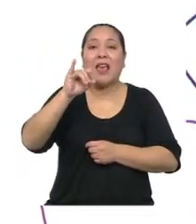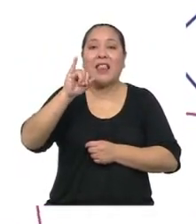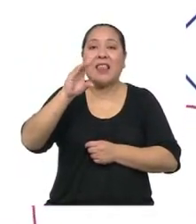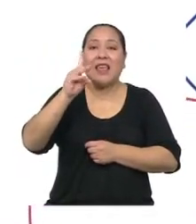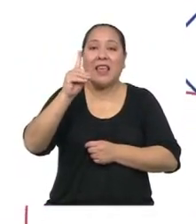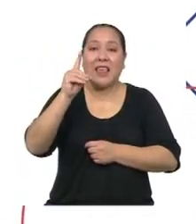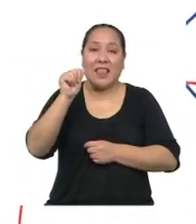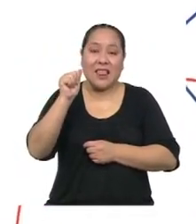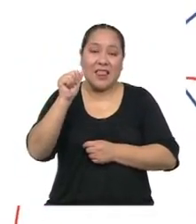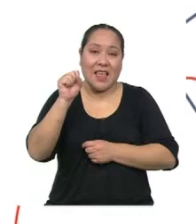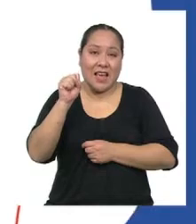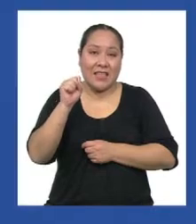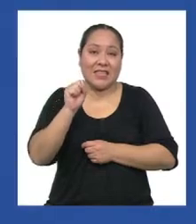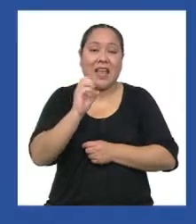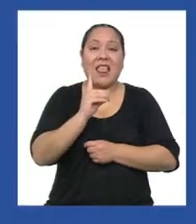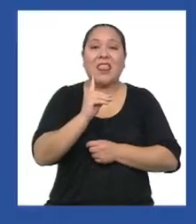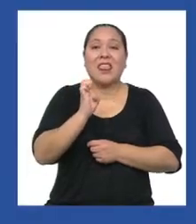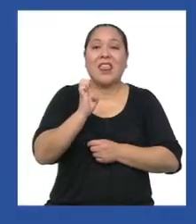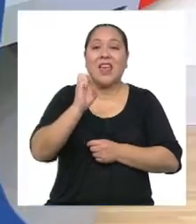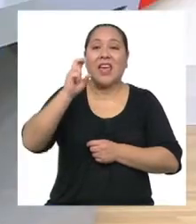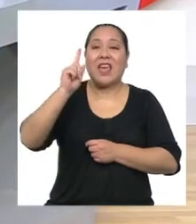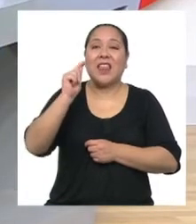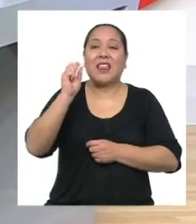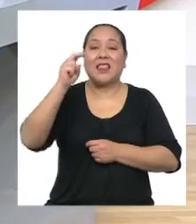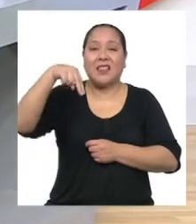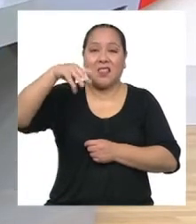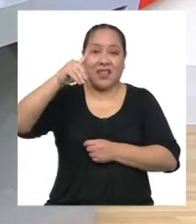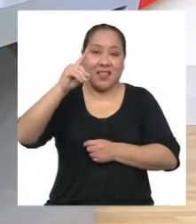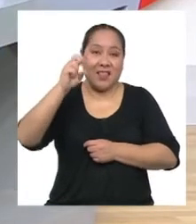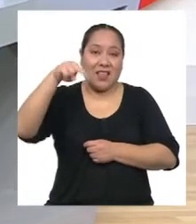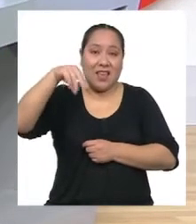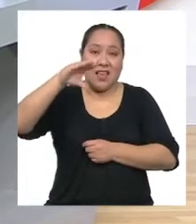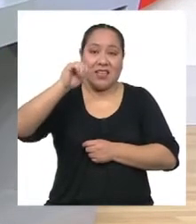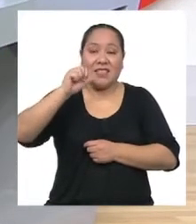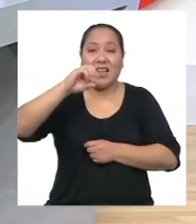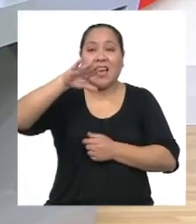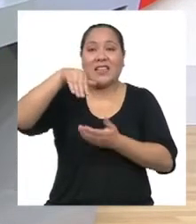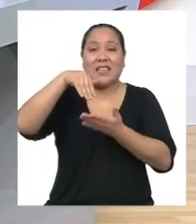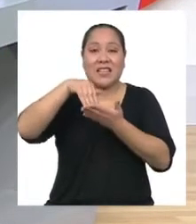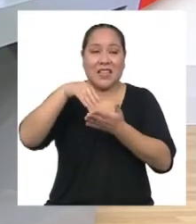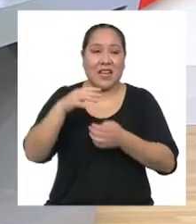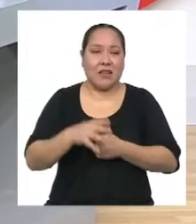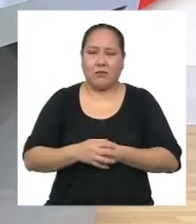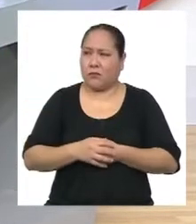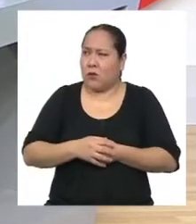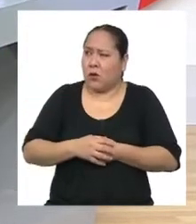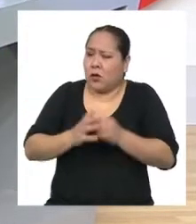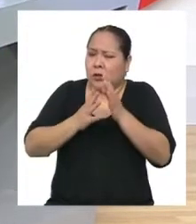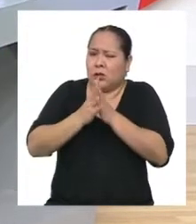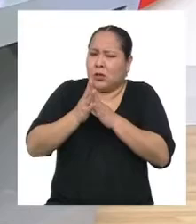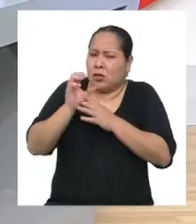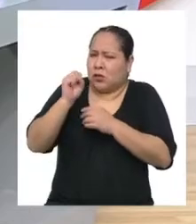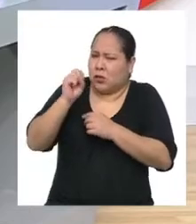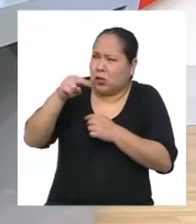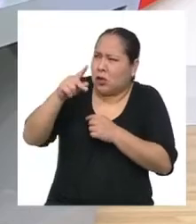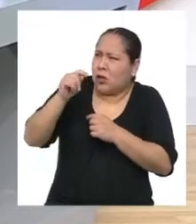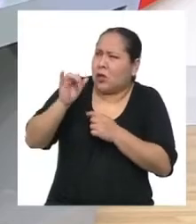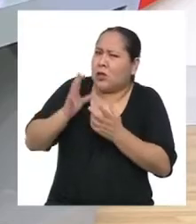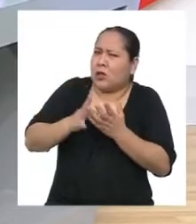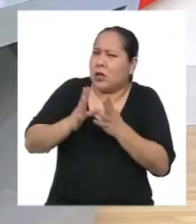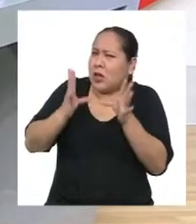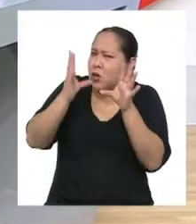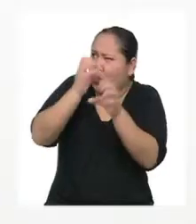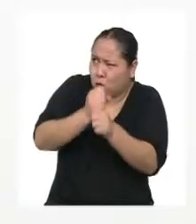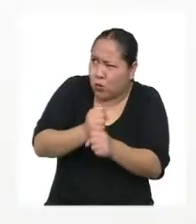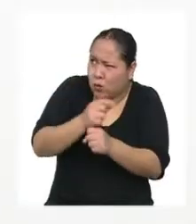datos agrupados y no agrupados. Con sintetizar se refiere a hacer un resumen de los datos que hemos